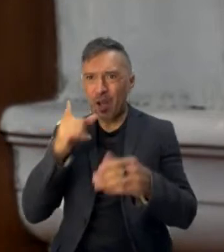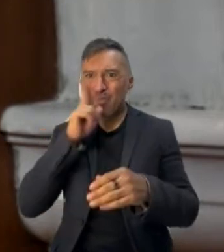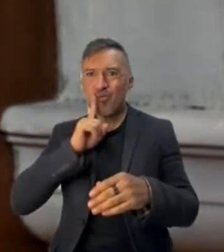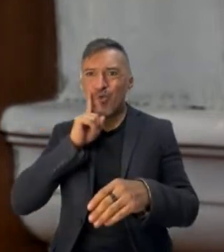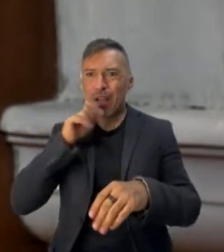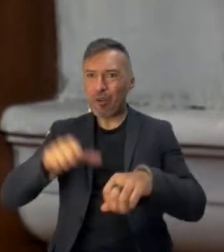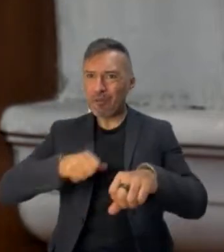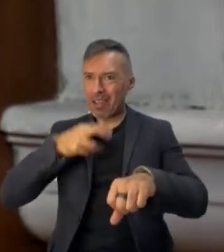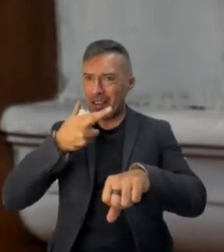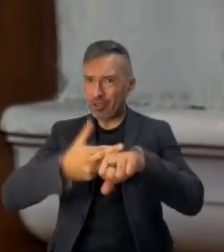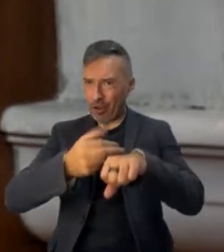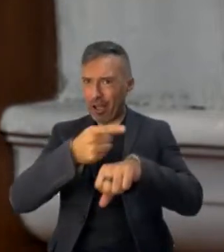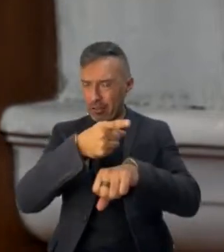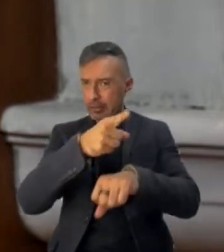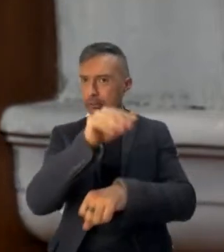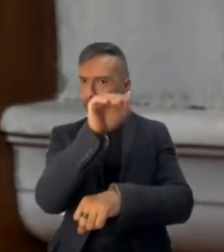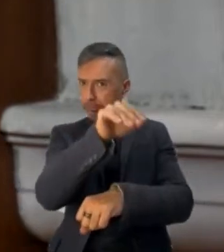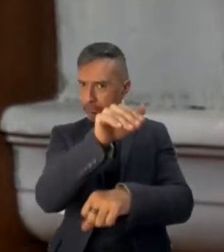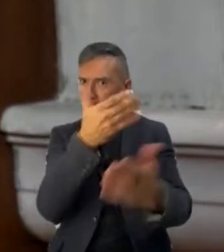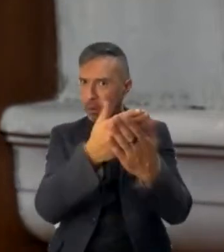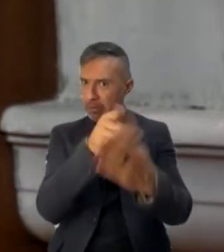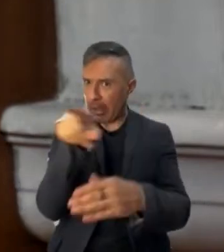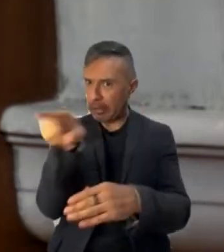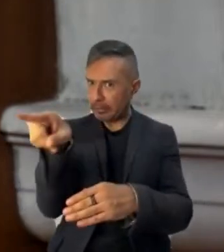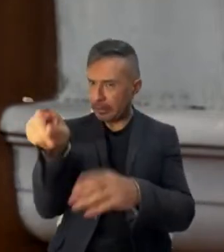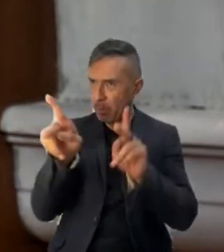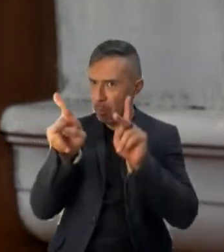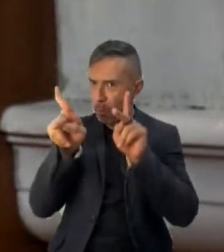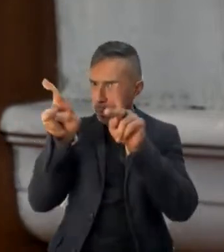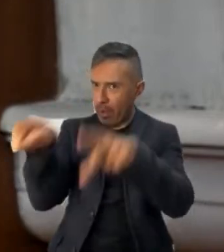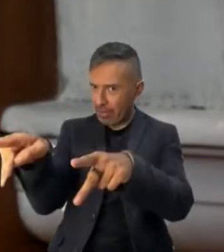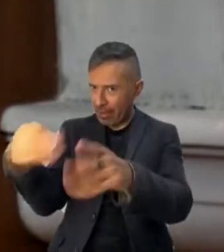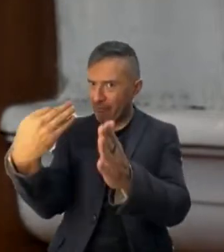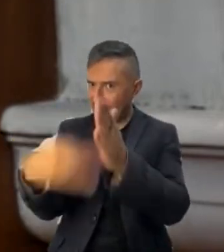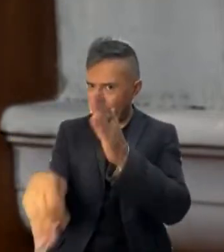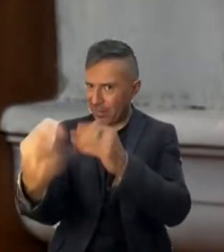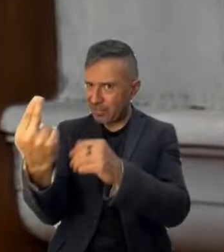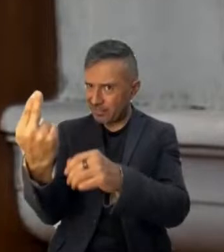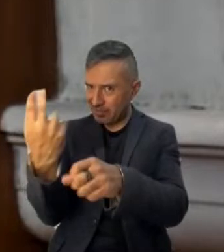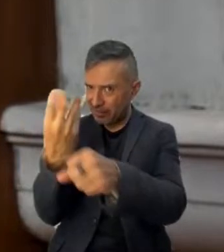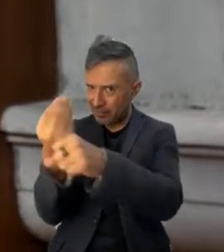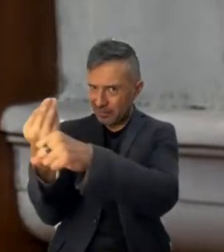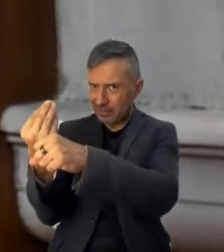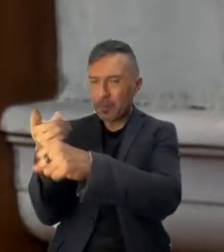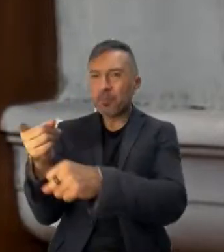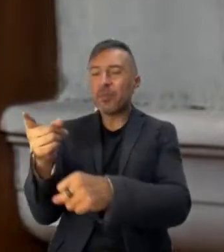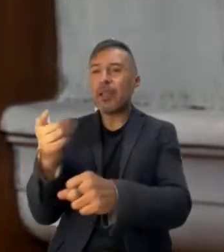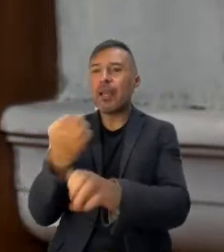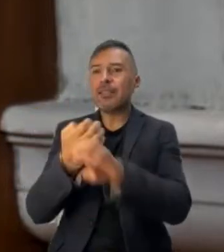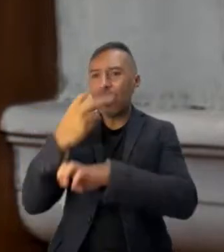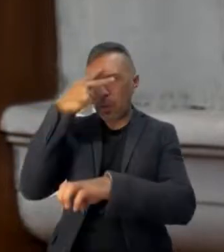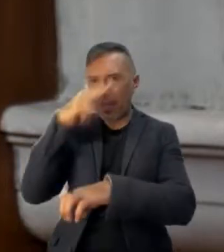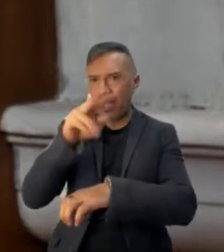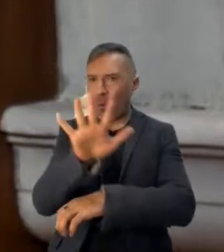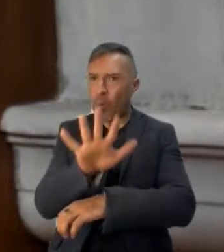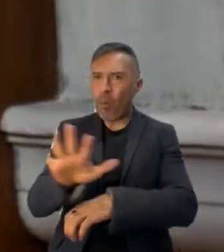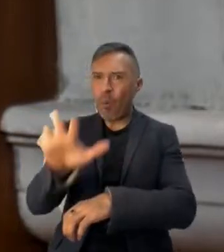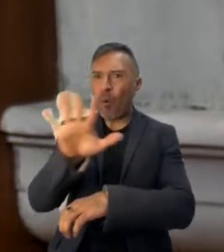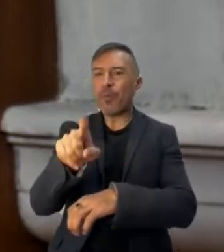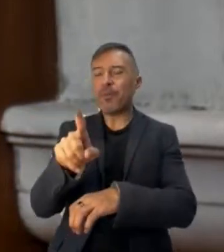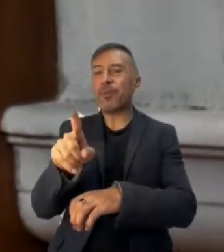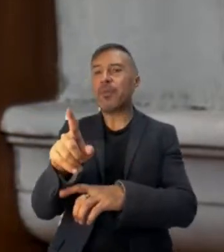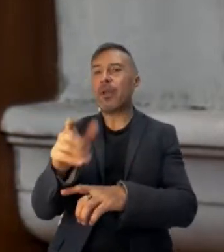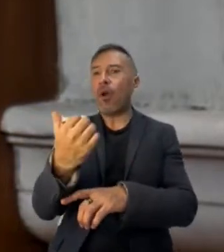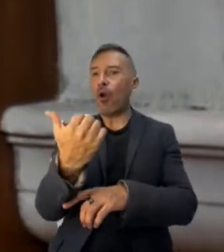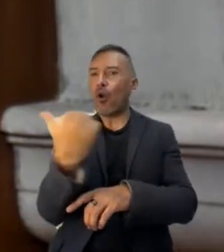actual gobernadora haga lo propio en la región oriente del Estado de México, sobre todo en esta área que